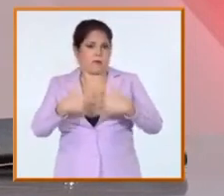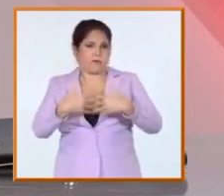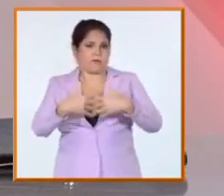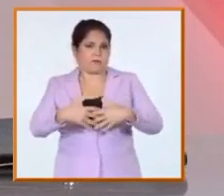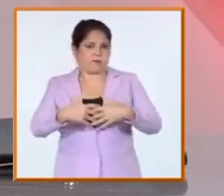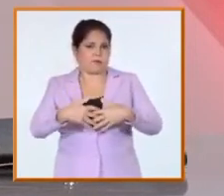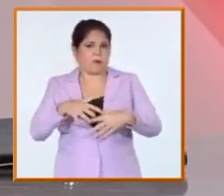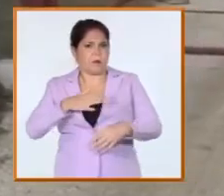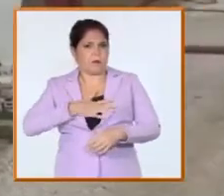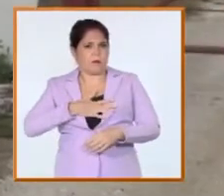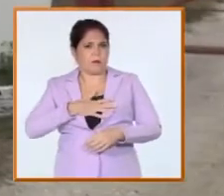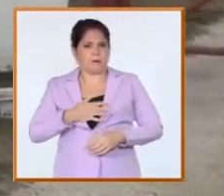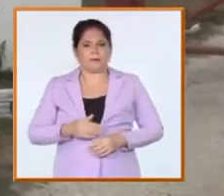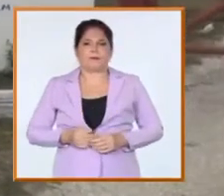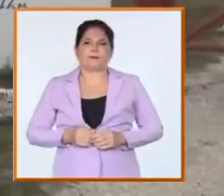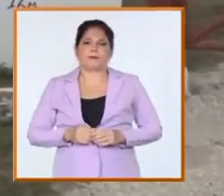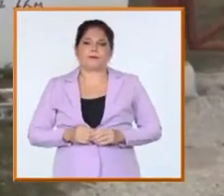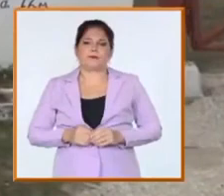soluciones locales